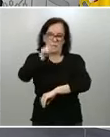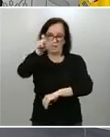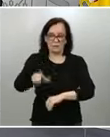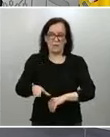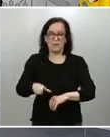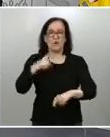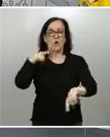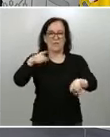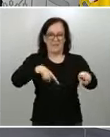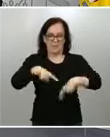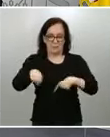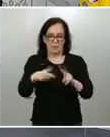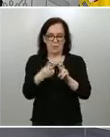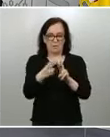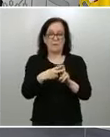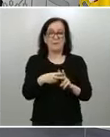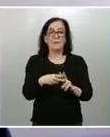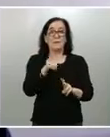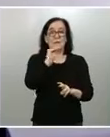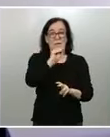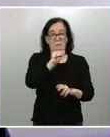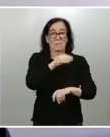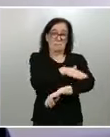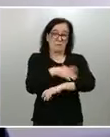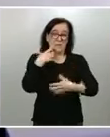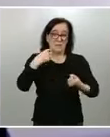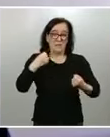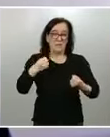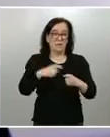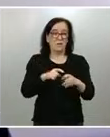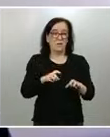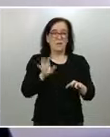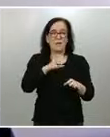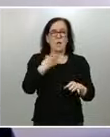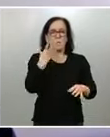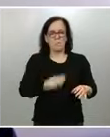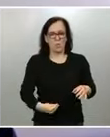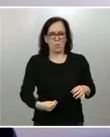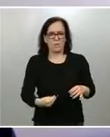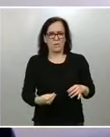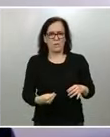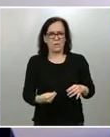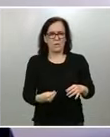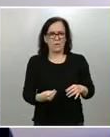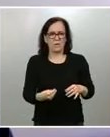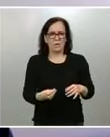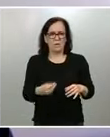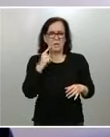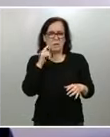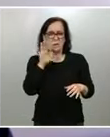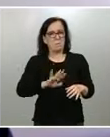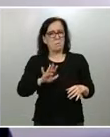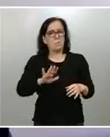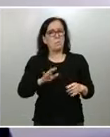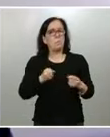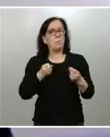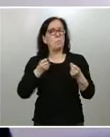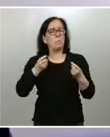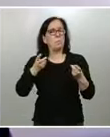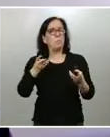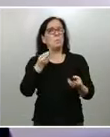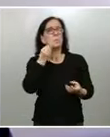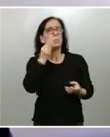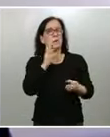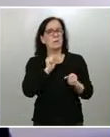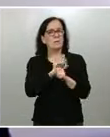al ministro y ya querían preguntarles sobre regiones como murcia que tienen aparentemente buenas cifras en esta pandemia para el mismo de por